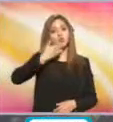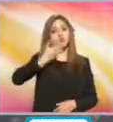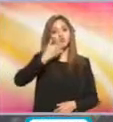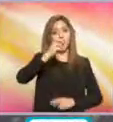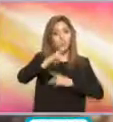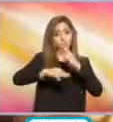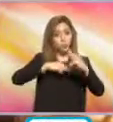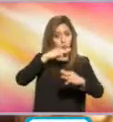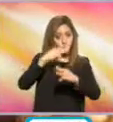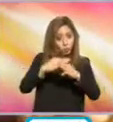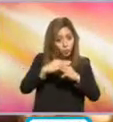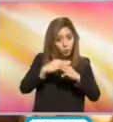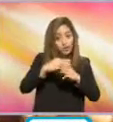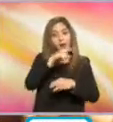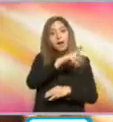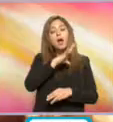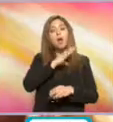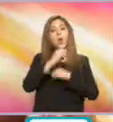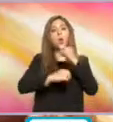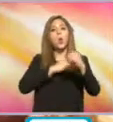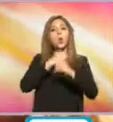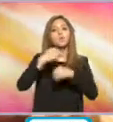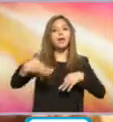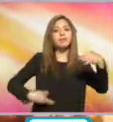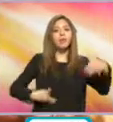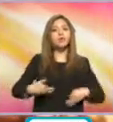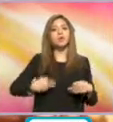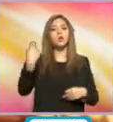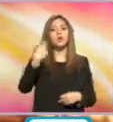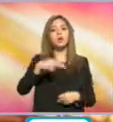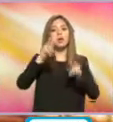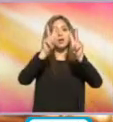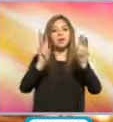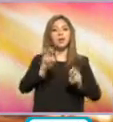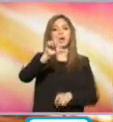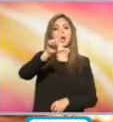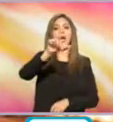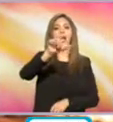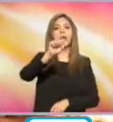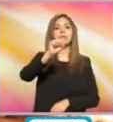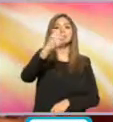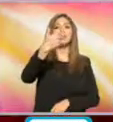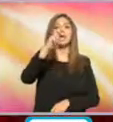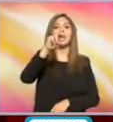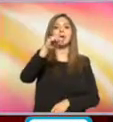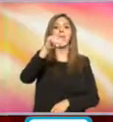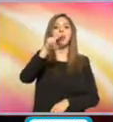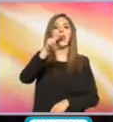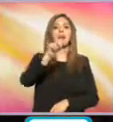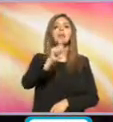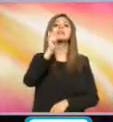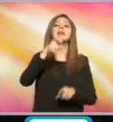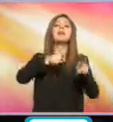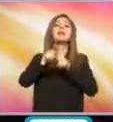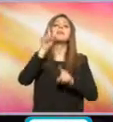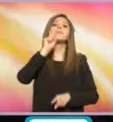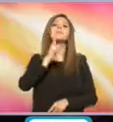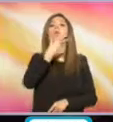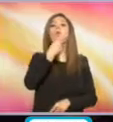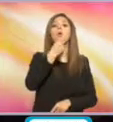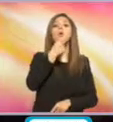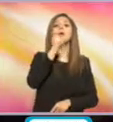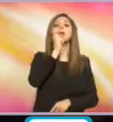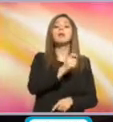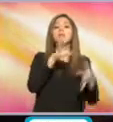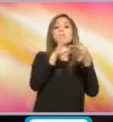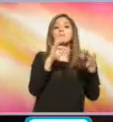Y Chejov tiene una obra que se llama Las Hermanas, ¿sí? Y hay una adaptación en el Círculo Teatral que Víctor Carpinteiro dirige y que